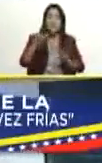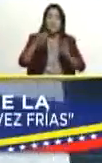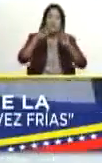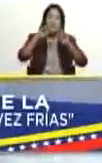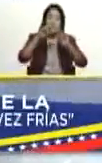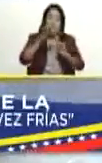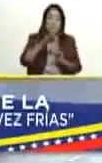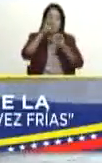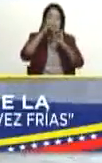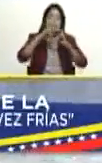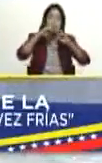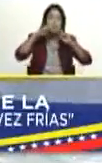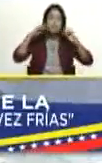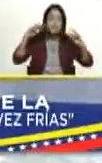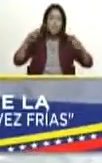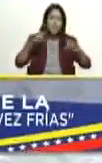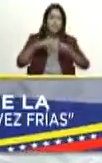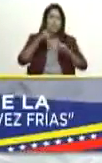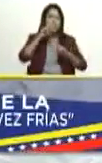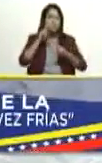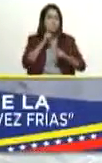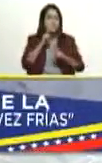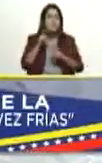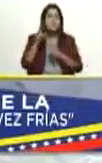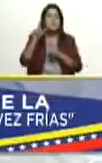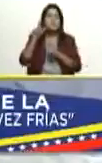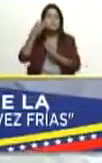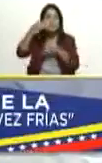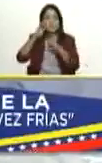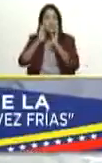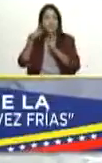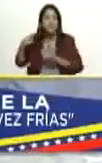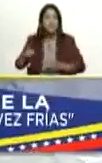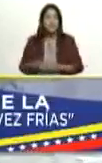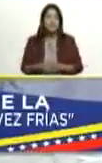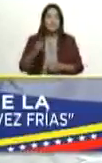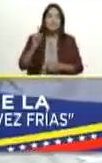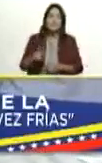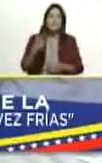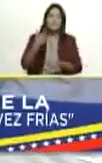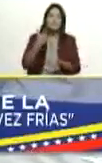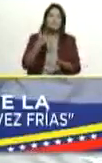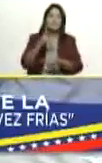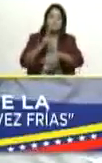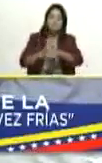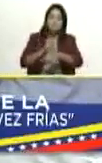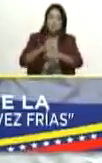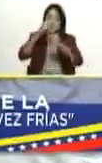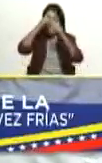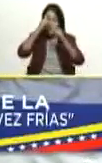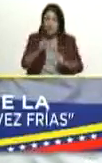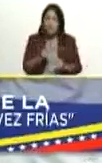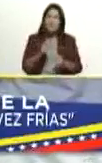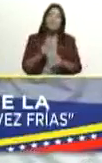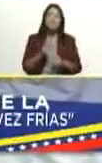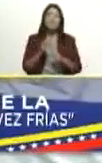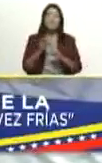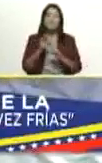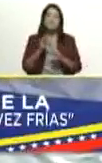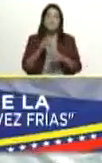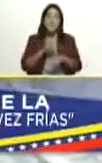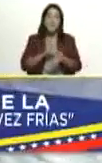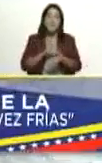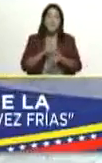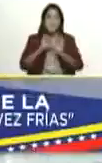y obstetricia. Además se encuentran anestesiólogos, profesionales de medicina interna, cirugía